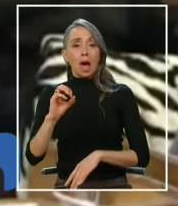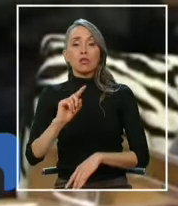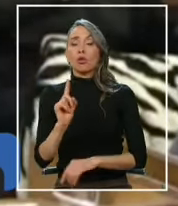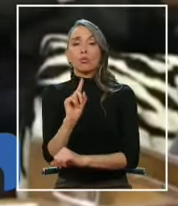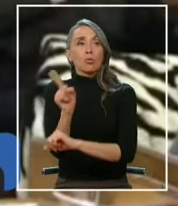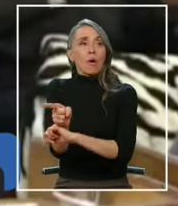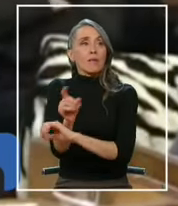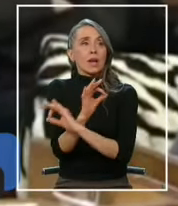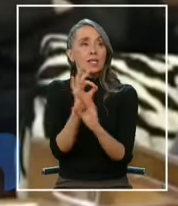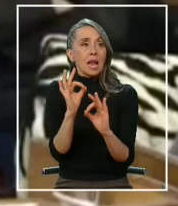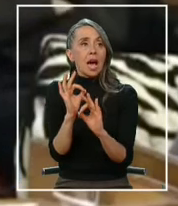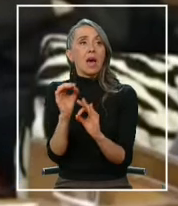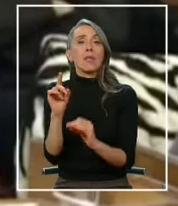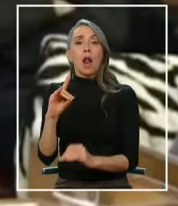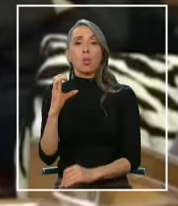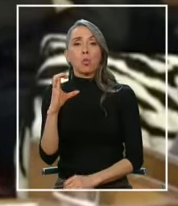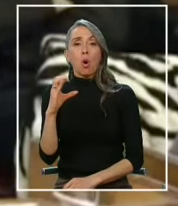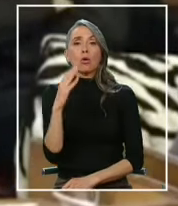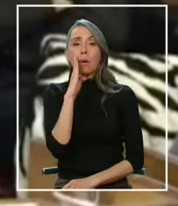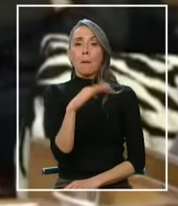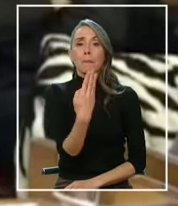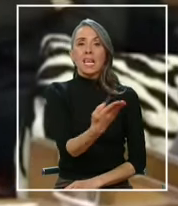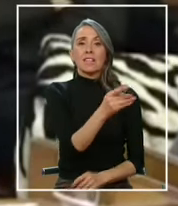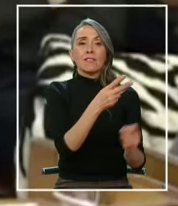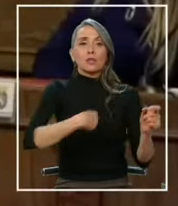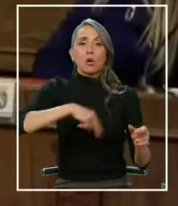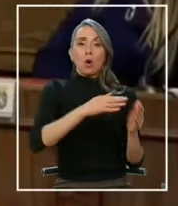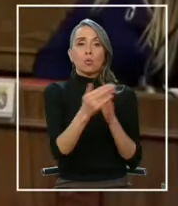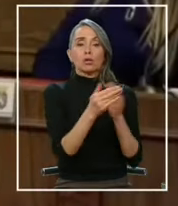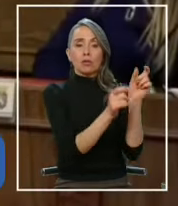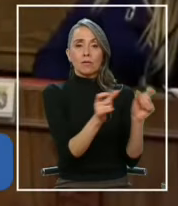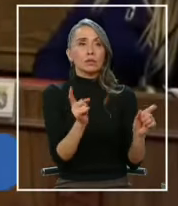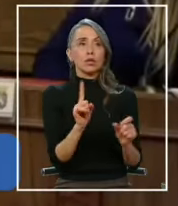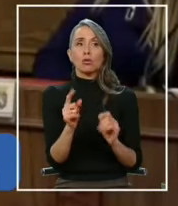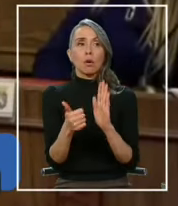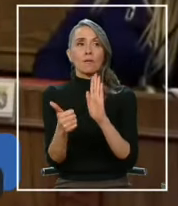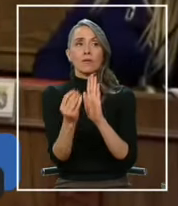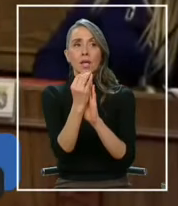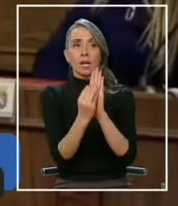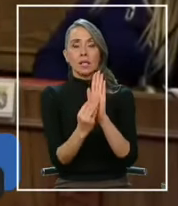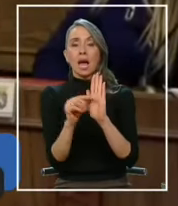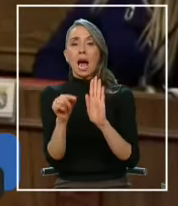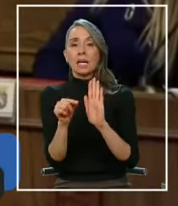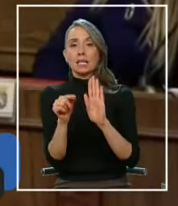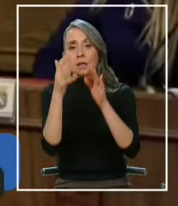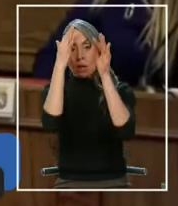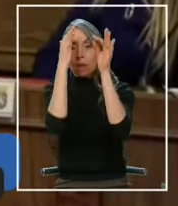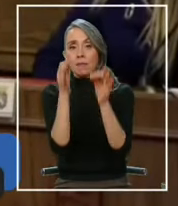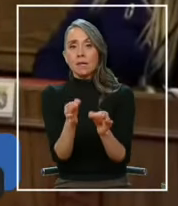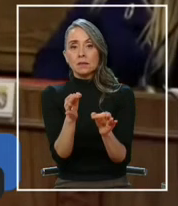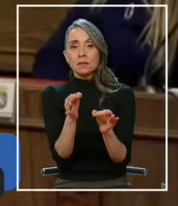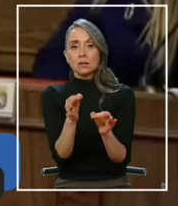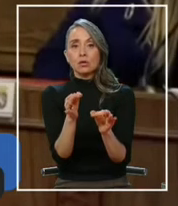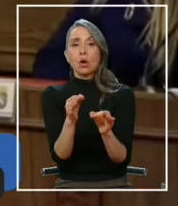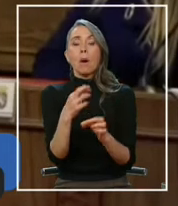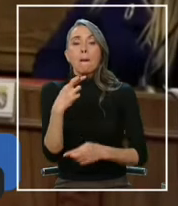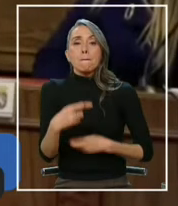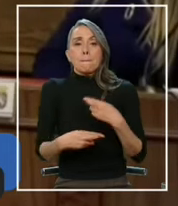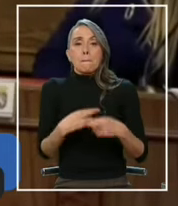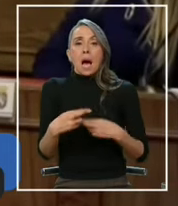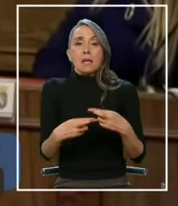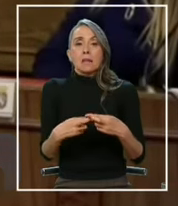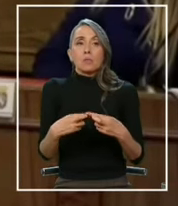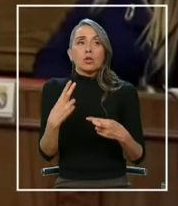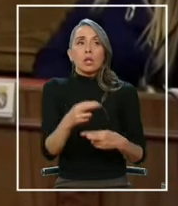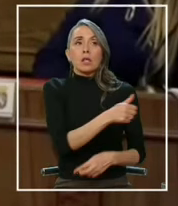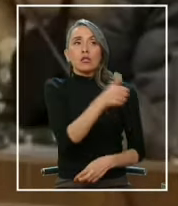de ninguna forma a esta institución a entregar beneficio a nuestros vecinos. No es correcto porque aquí se están tomando decisiones con el patrimonio